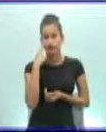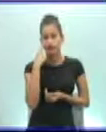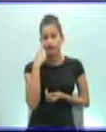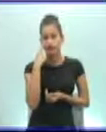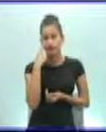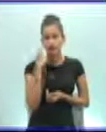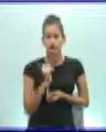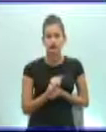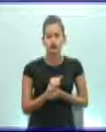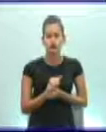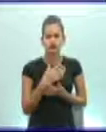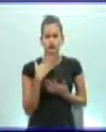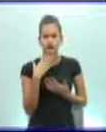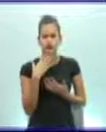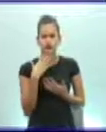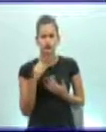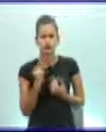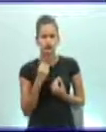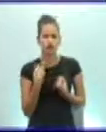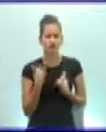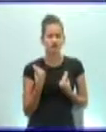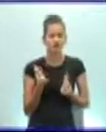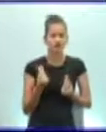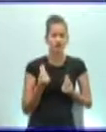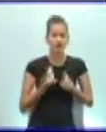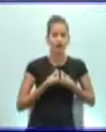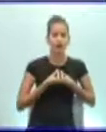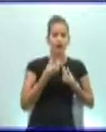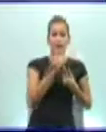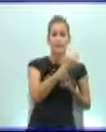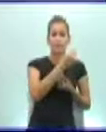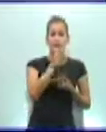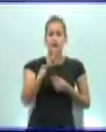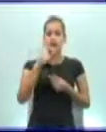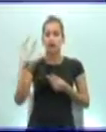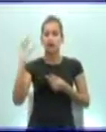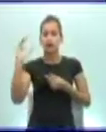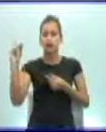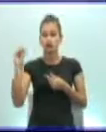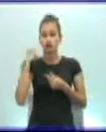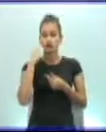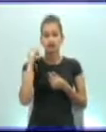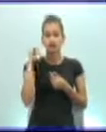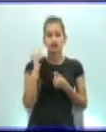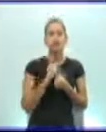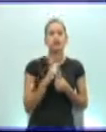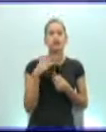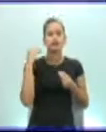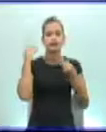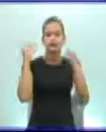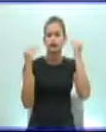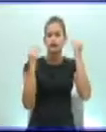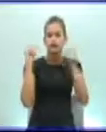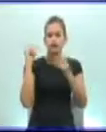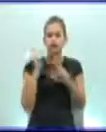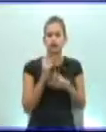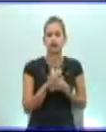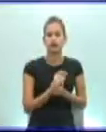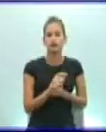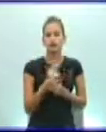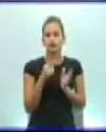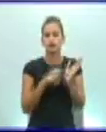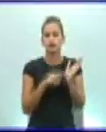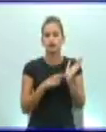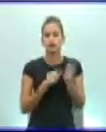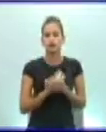es decir, las posibilidades que nos dan. Vamos a detenernos a analizar este elemento y vamos a resolver rápidamente la ecuación y se los voy a mostrar.